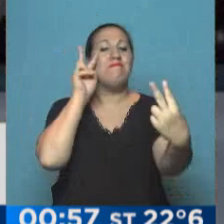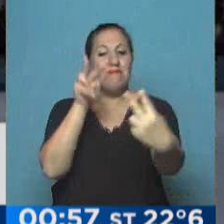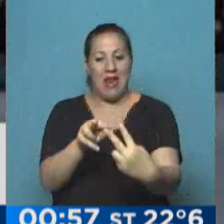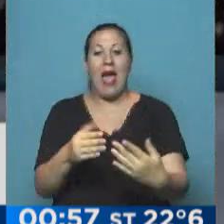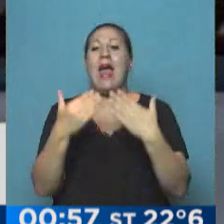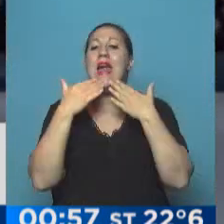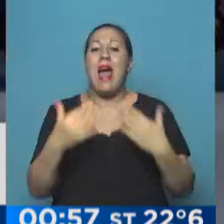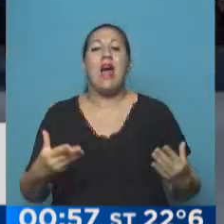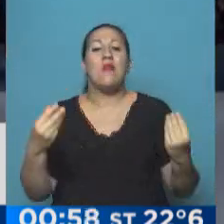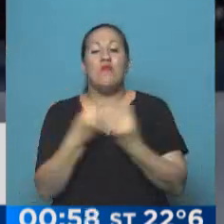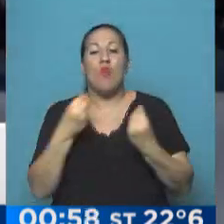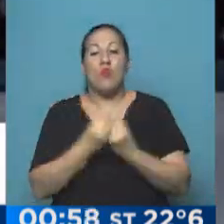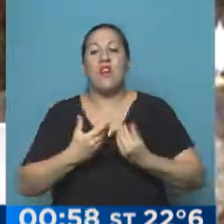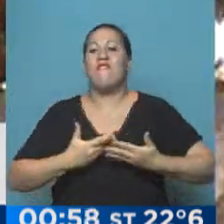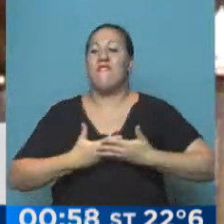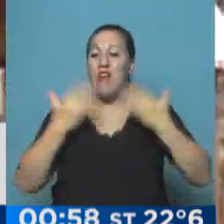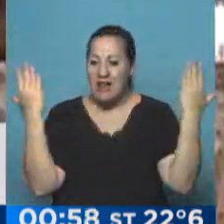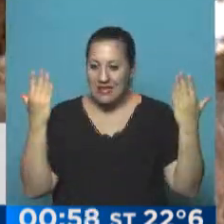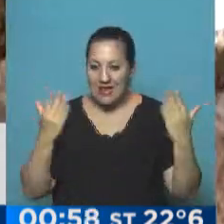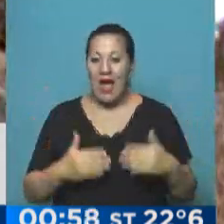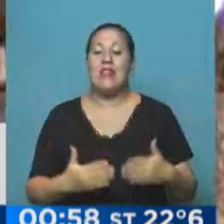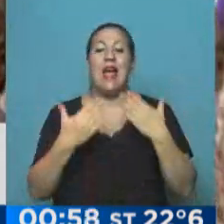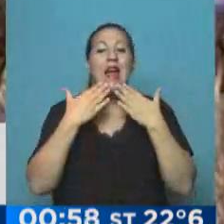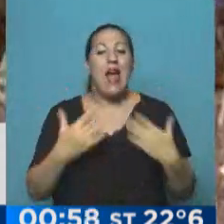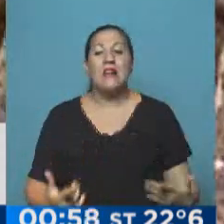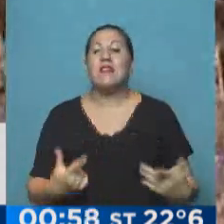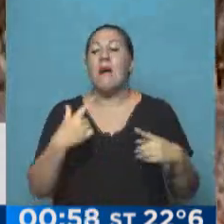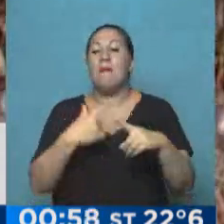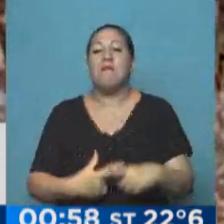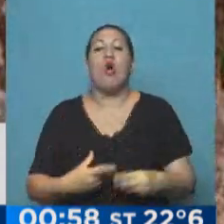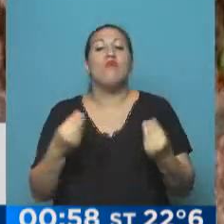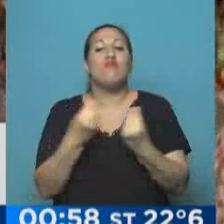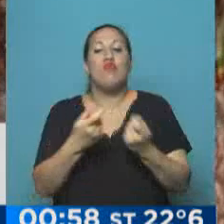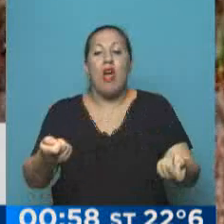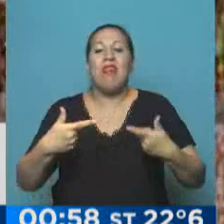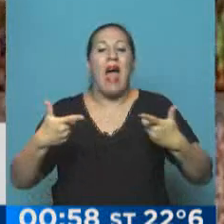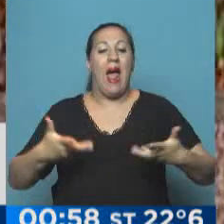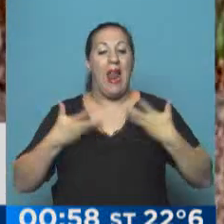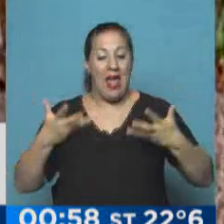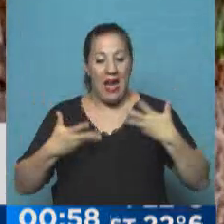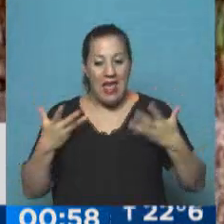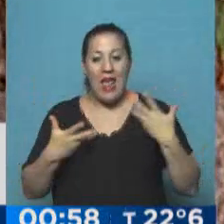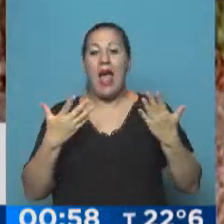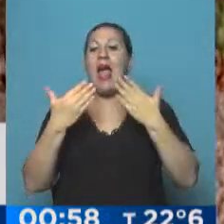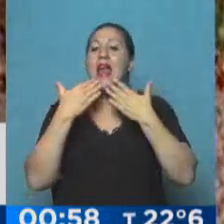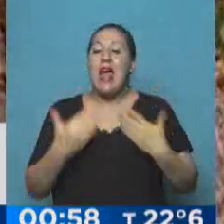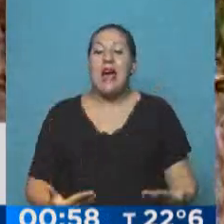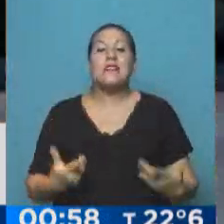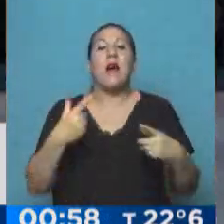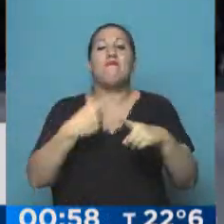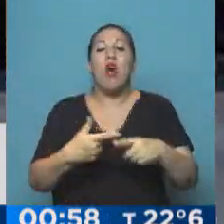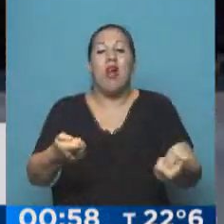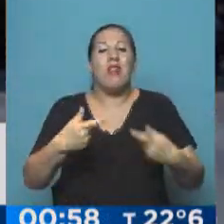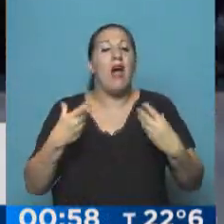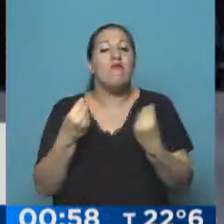Gracias por tanta felicidad. Gracias por tanta alegría. Gracias por tanto